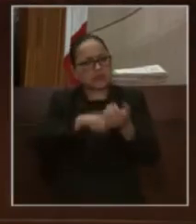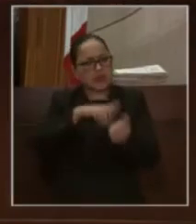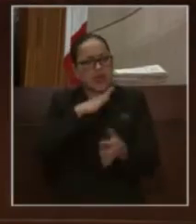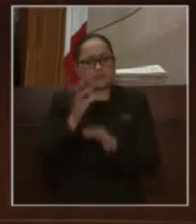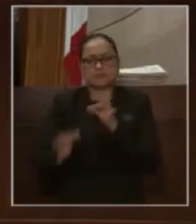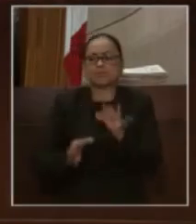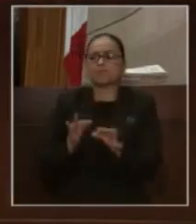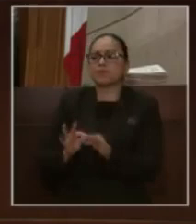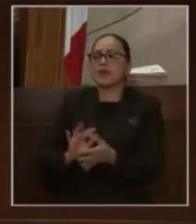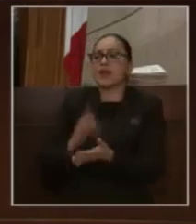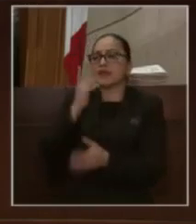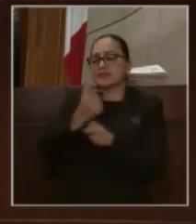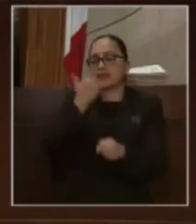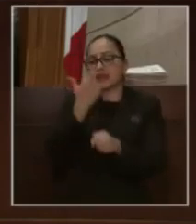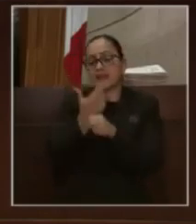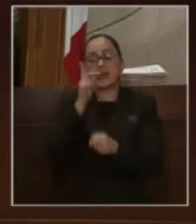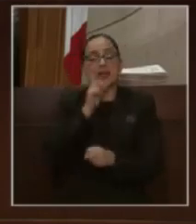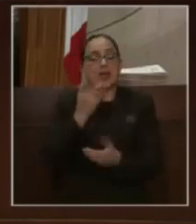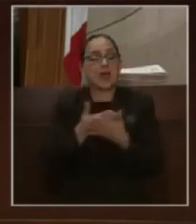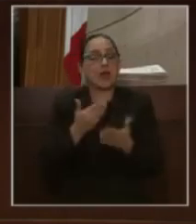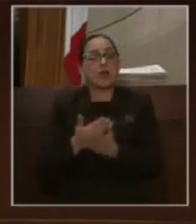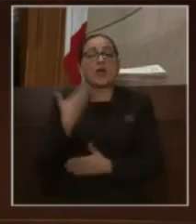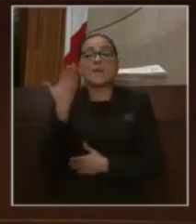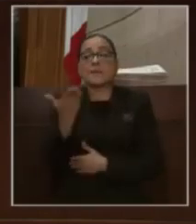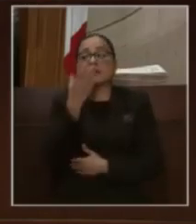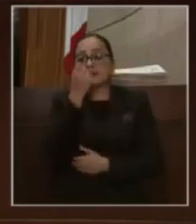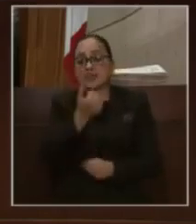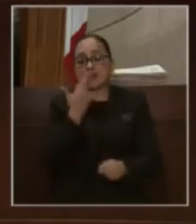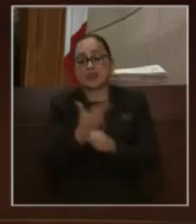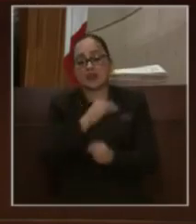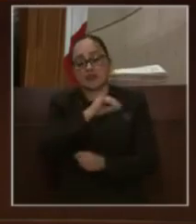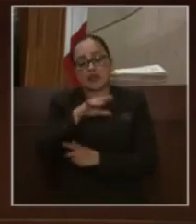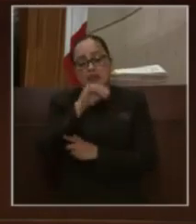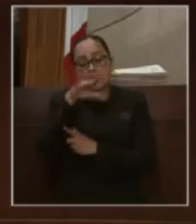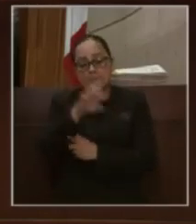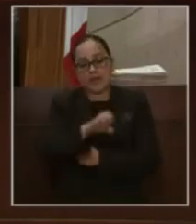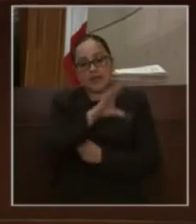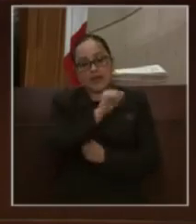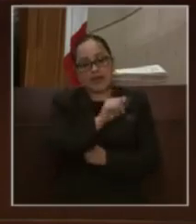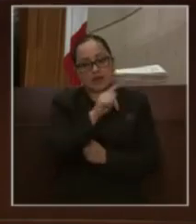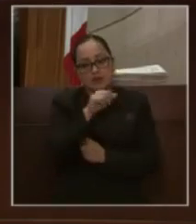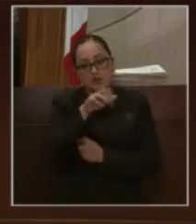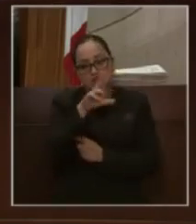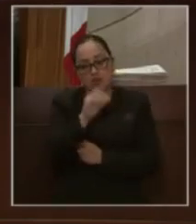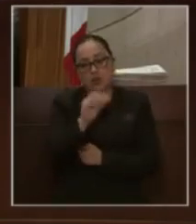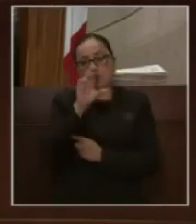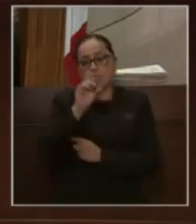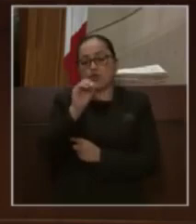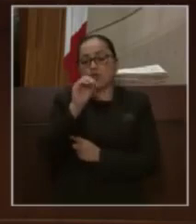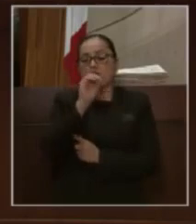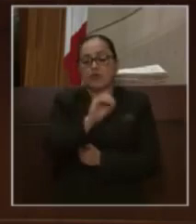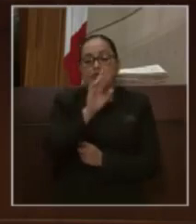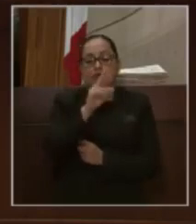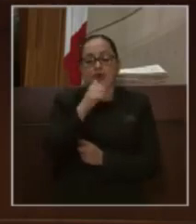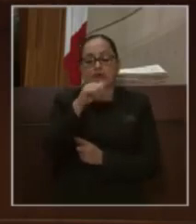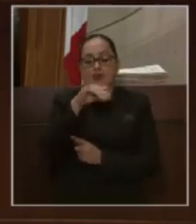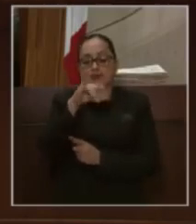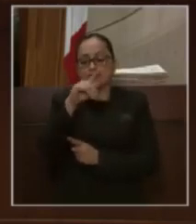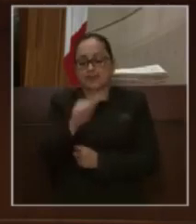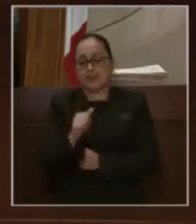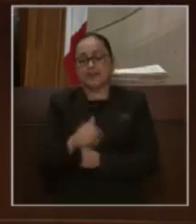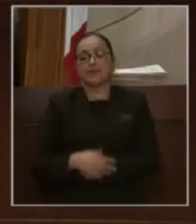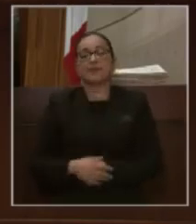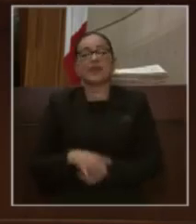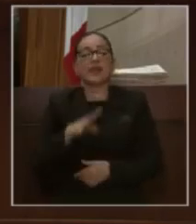Gracias, secretaria. Solicitaré ahora al secretario Jaime Arturo Organista Mondragón dé cuenta con el proyecto